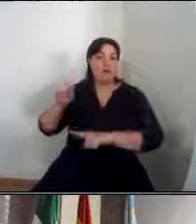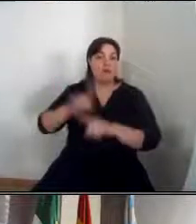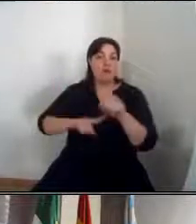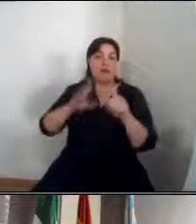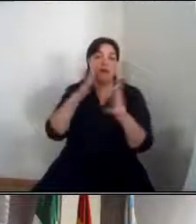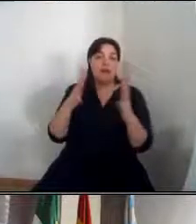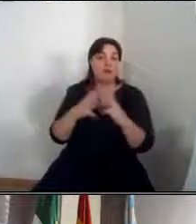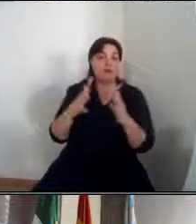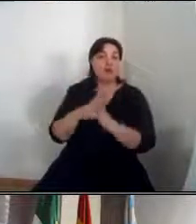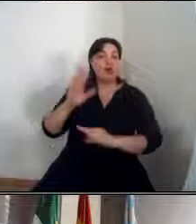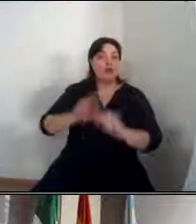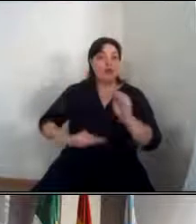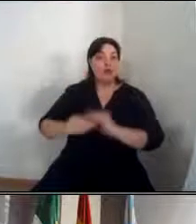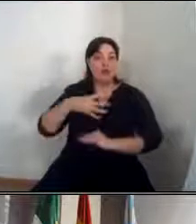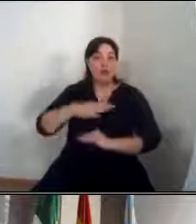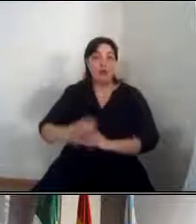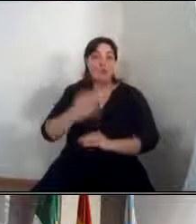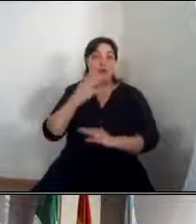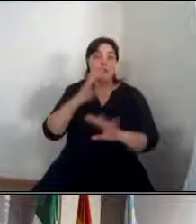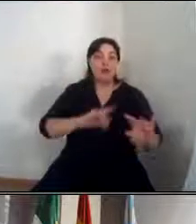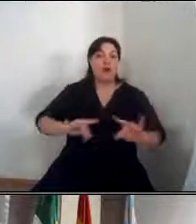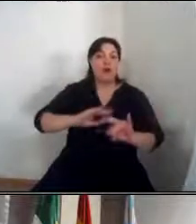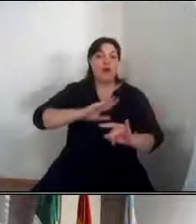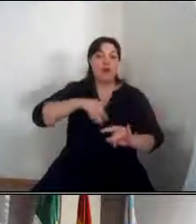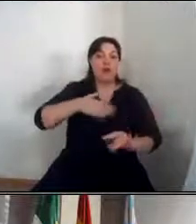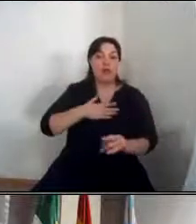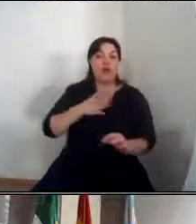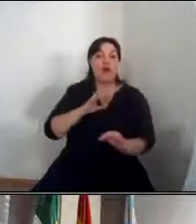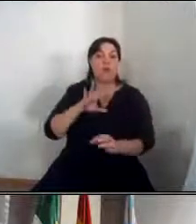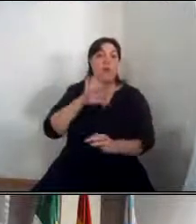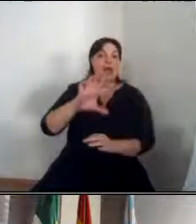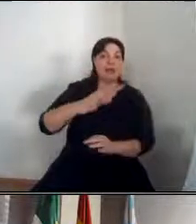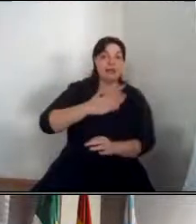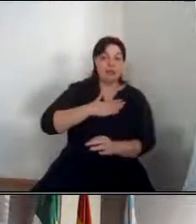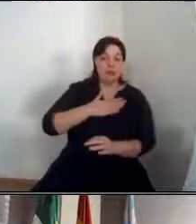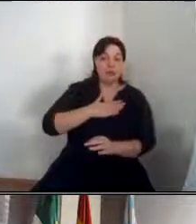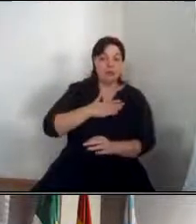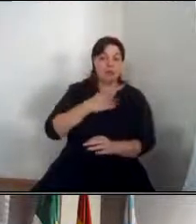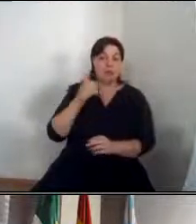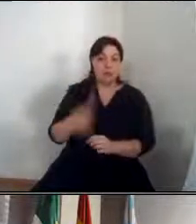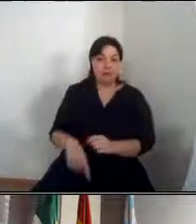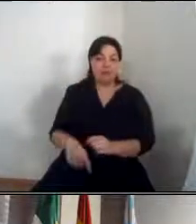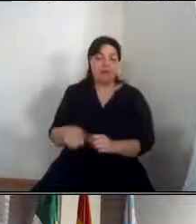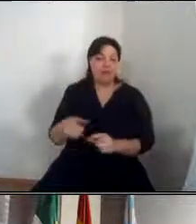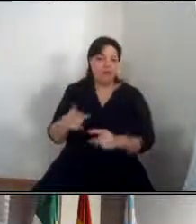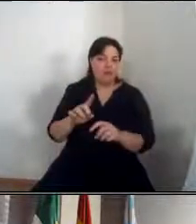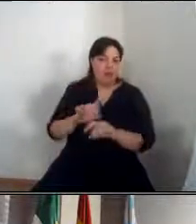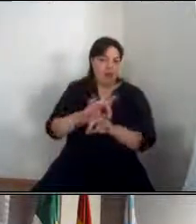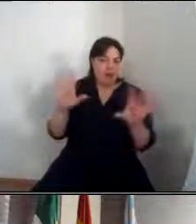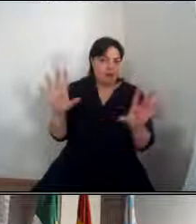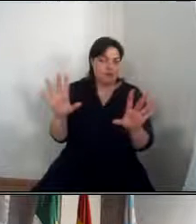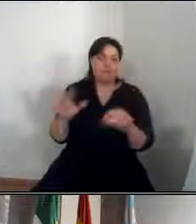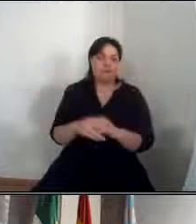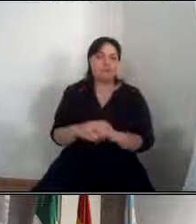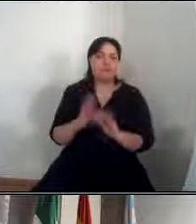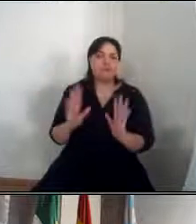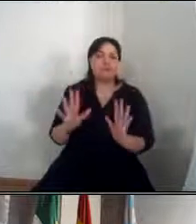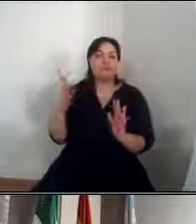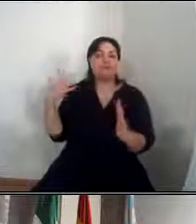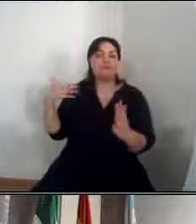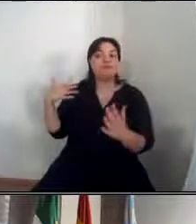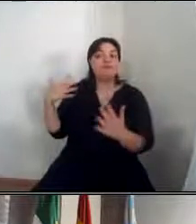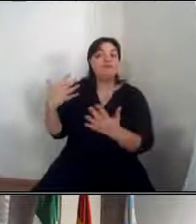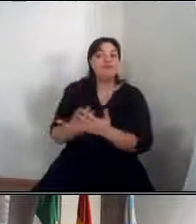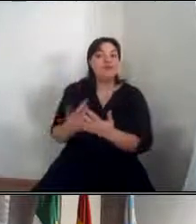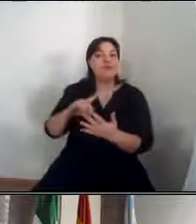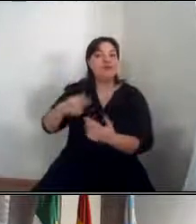infraestructura que tenían pues regiones como la nuestra y países como el nuestro, de una manera muy evidente, nos hemos ido dando cuenta